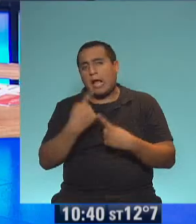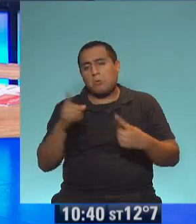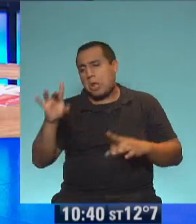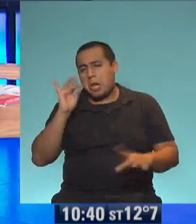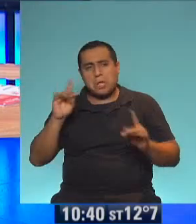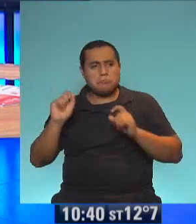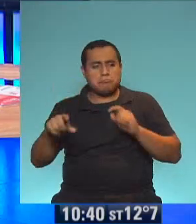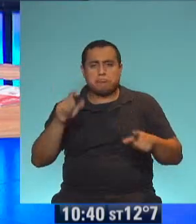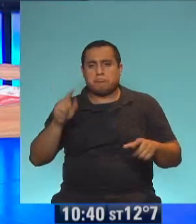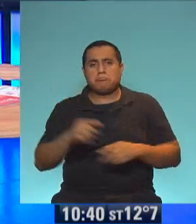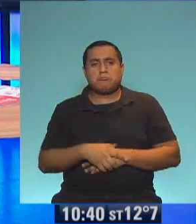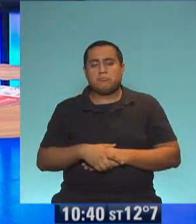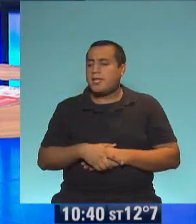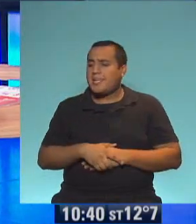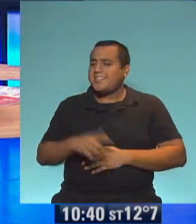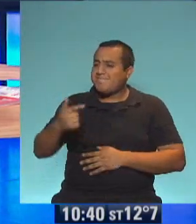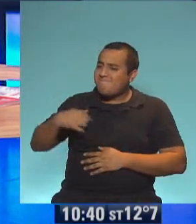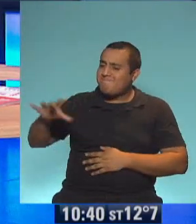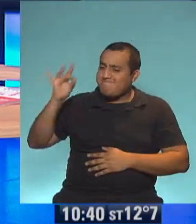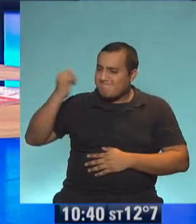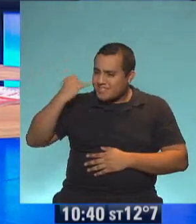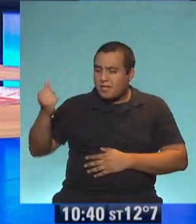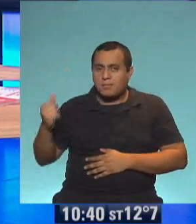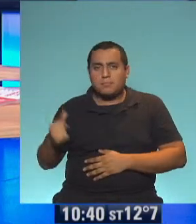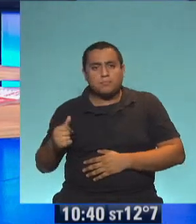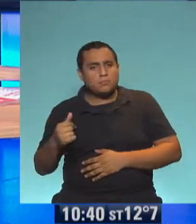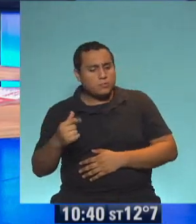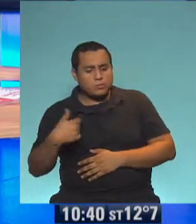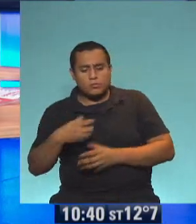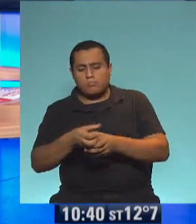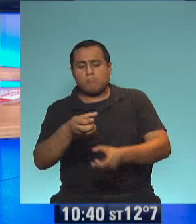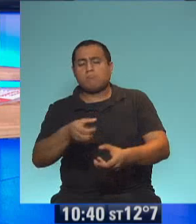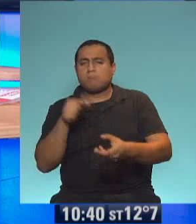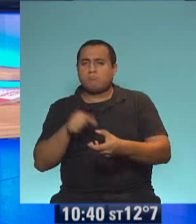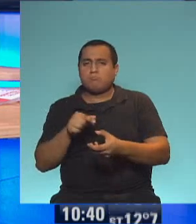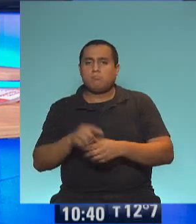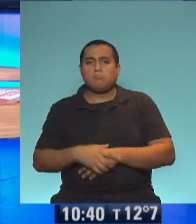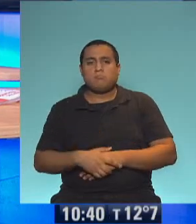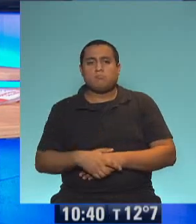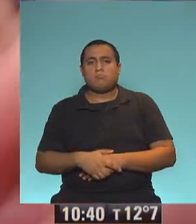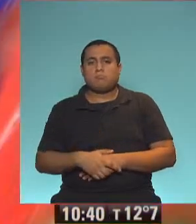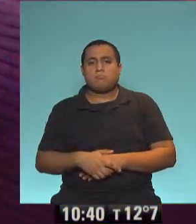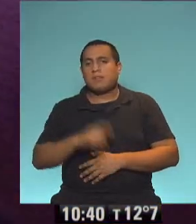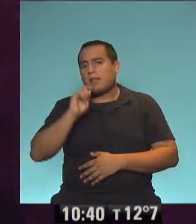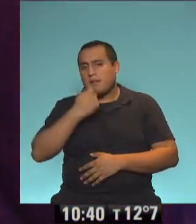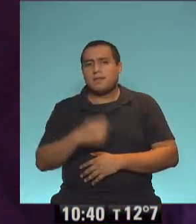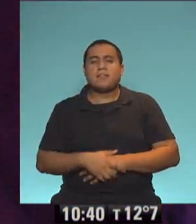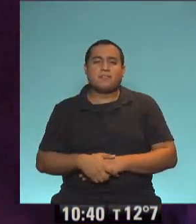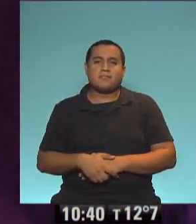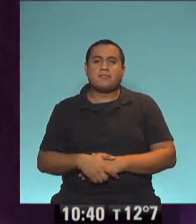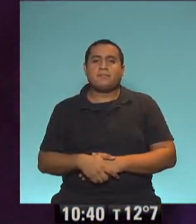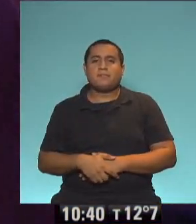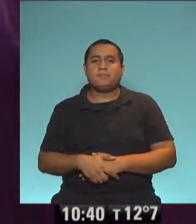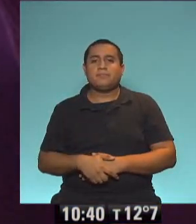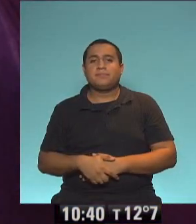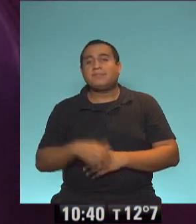quiere trabajar. Yo bien. Creo que ya elegí. A ver, a ver, a ver. Yo voy a usar este. Qué lindo, qué lindo. Me